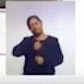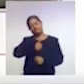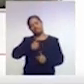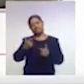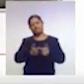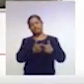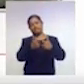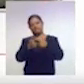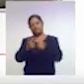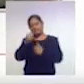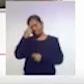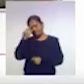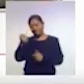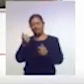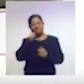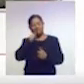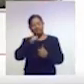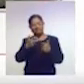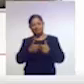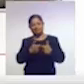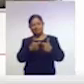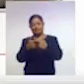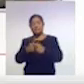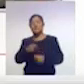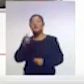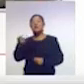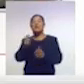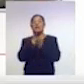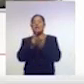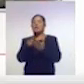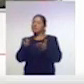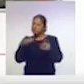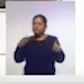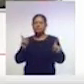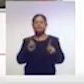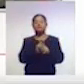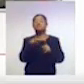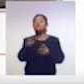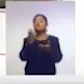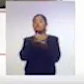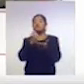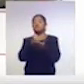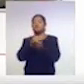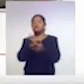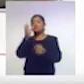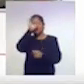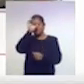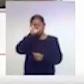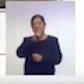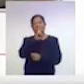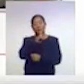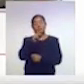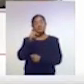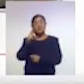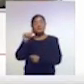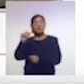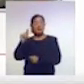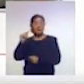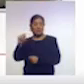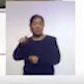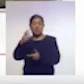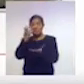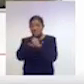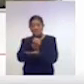económico. Acérquense a este libro, se ganó el Premio Internacional de Divulgación de la Ciencia Ruy Pérez Tamayo. Es un libro